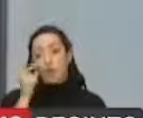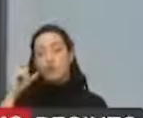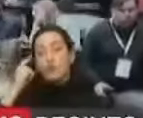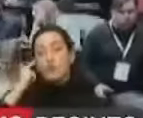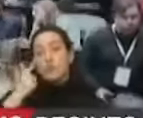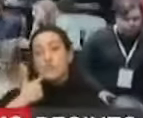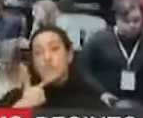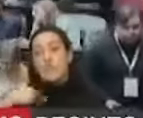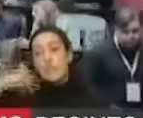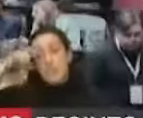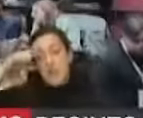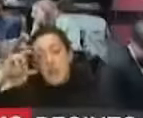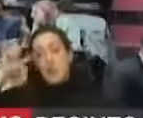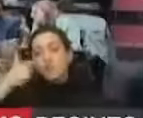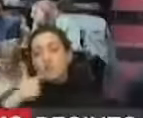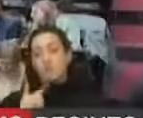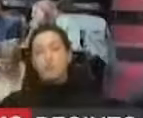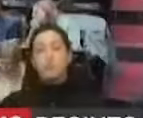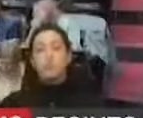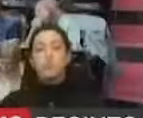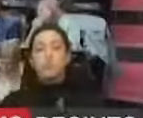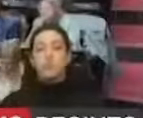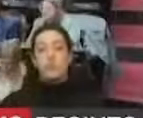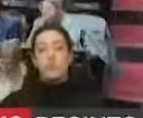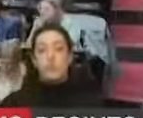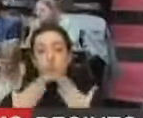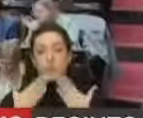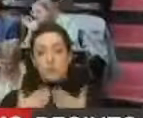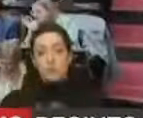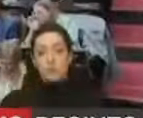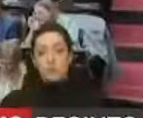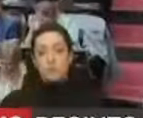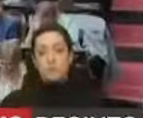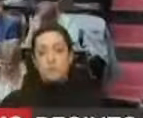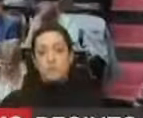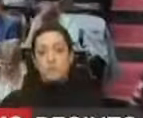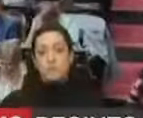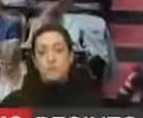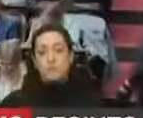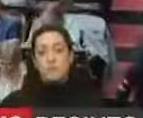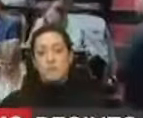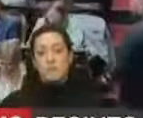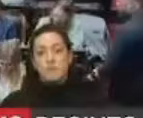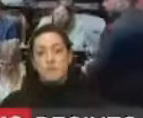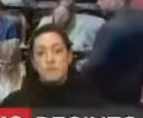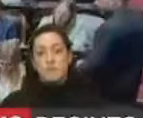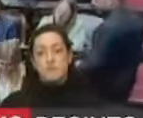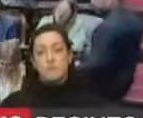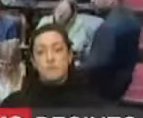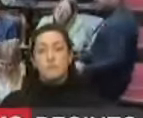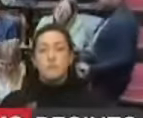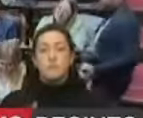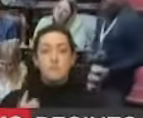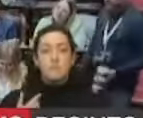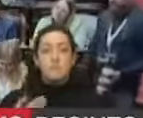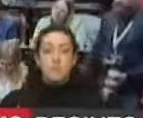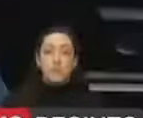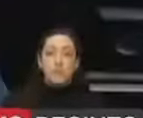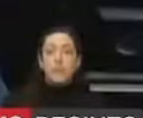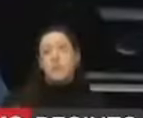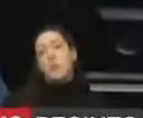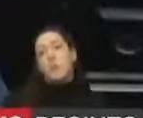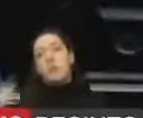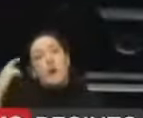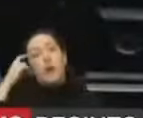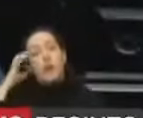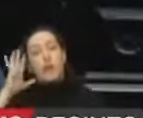veto. Estamos acá y estamos indignados porque el acto de los sectores de la CGT no dejaron participar a las